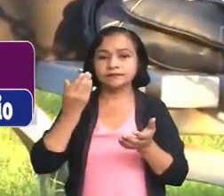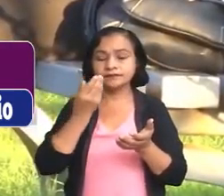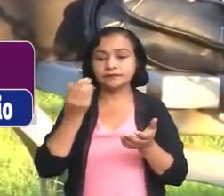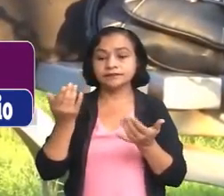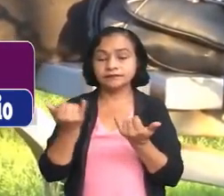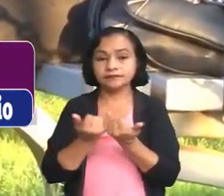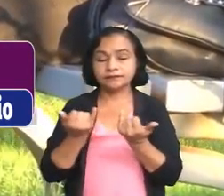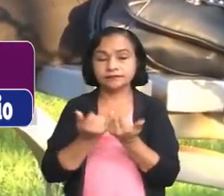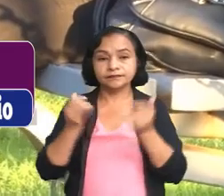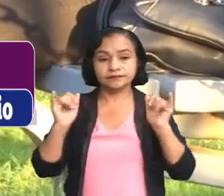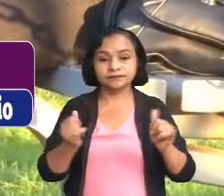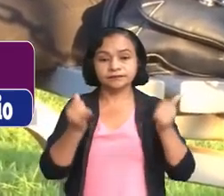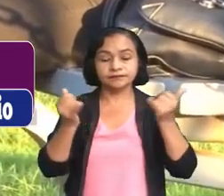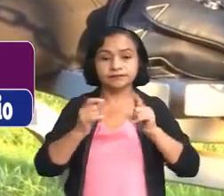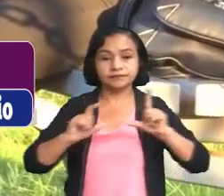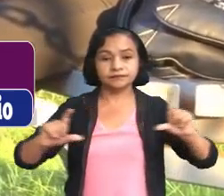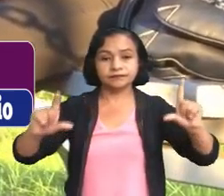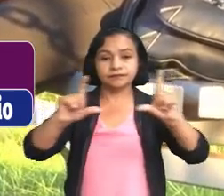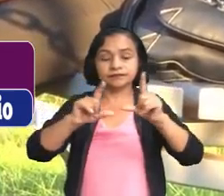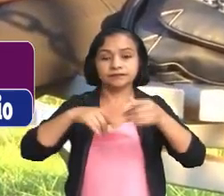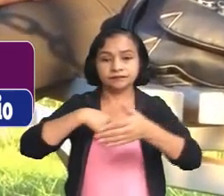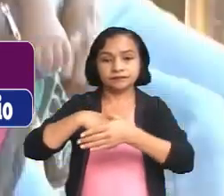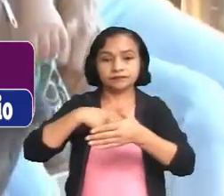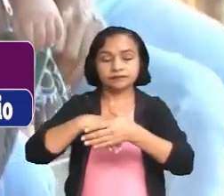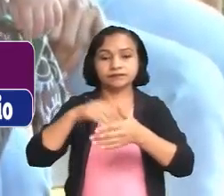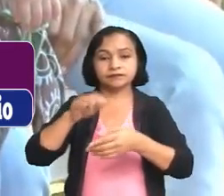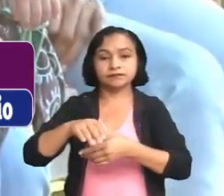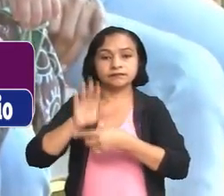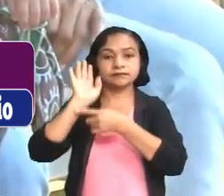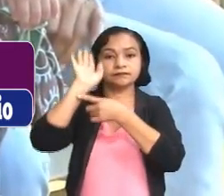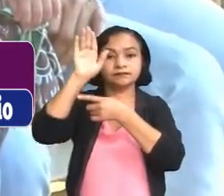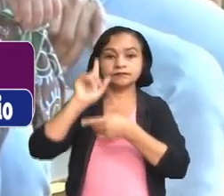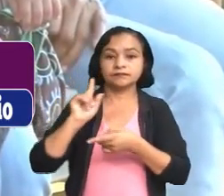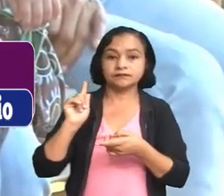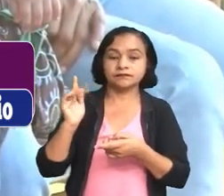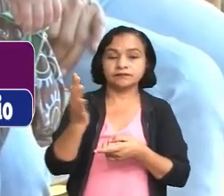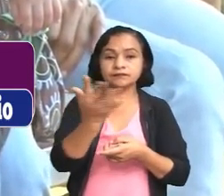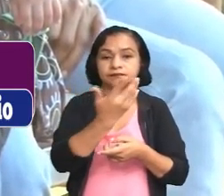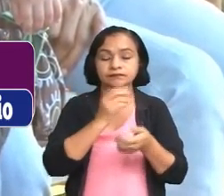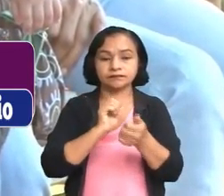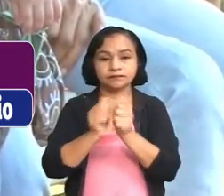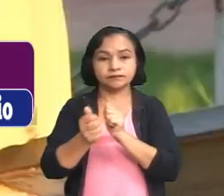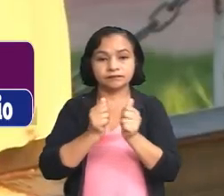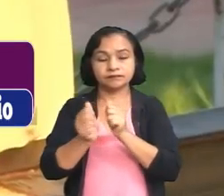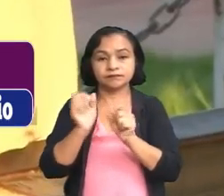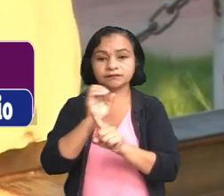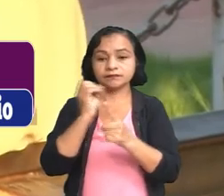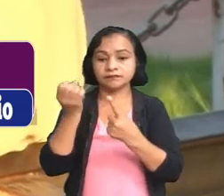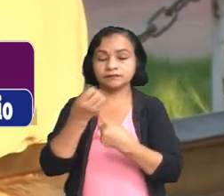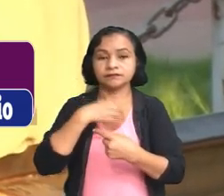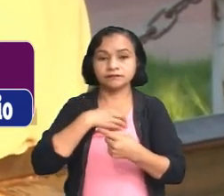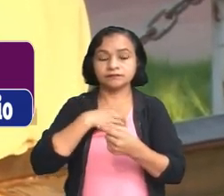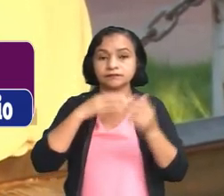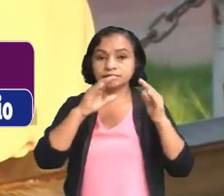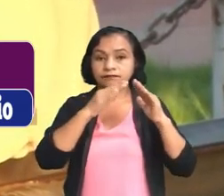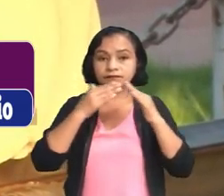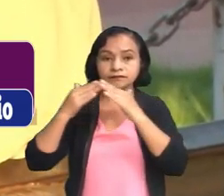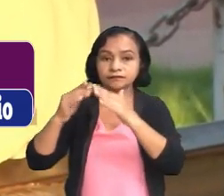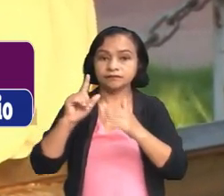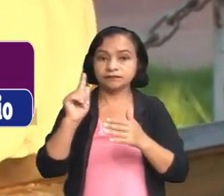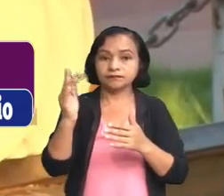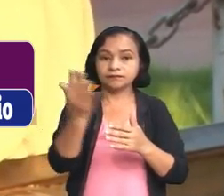canchas para jugar fútbol, básquetbol, todos los deportes que puedan, digamos, los jóvenes organizar desde su barrio. Entonces, todos